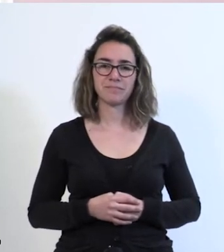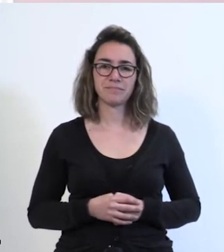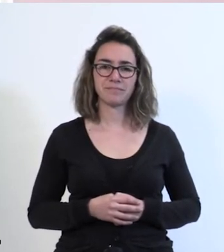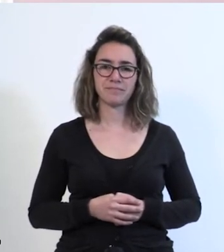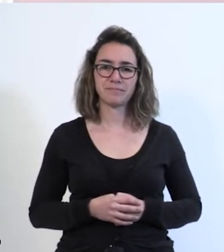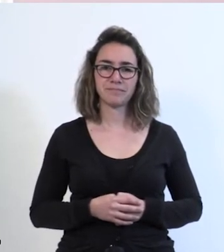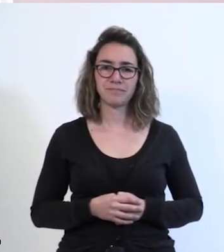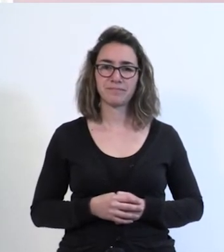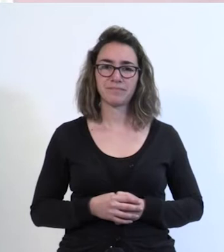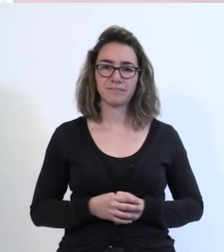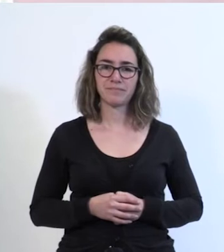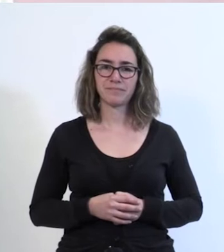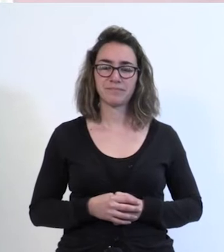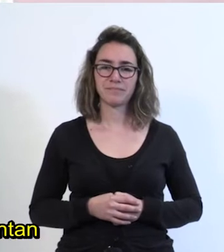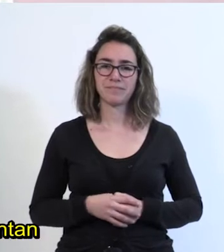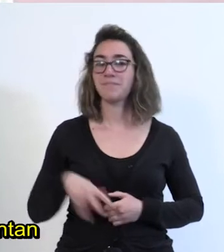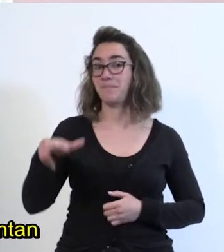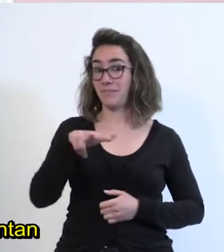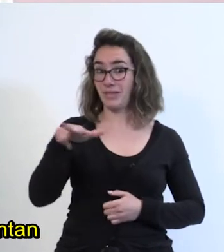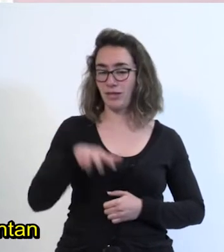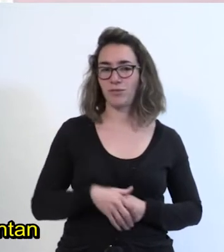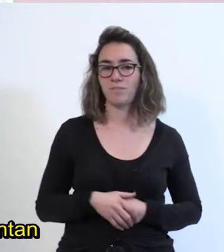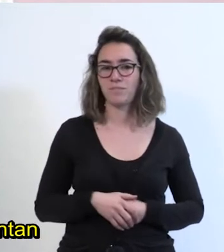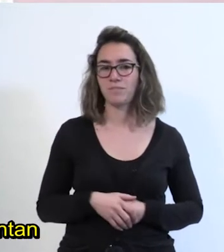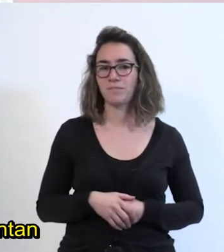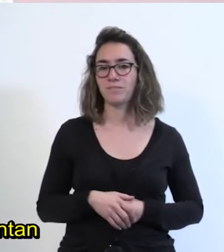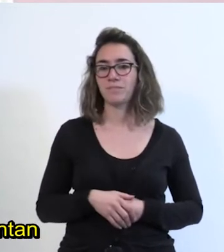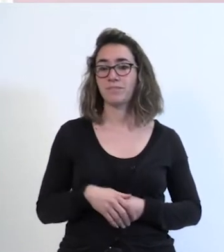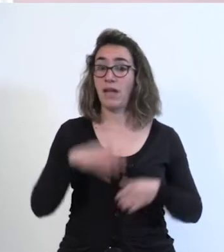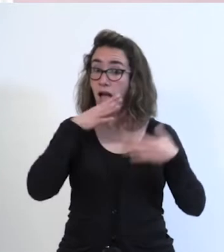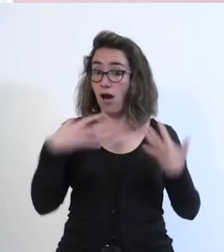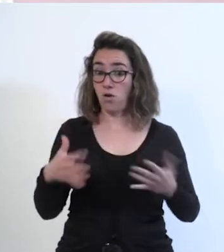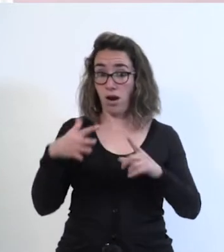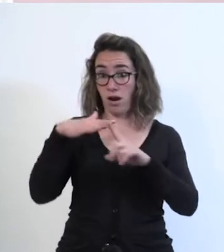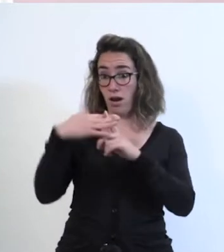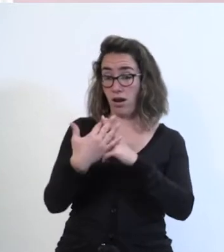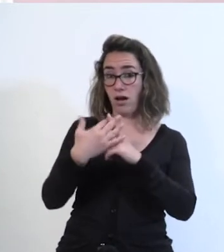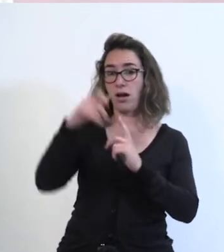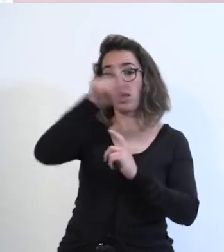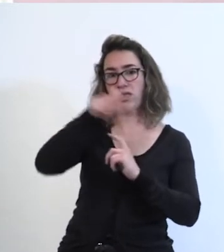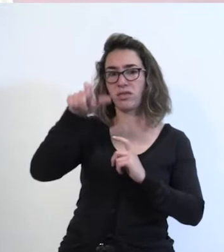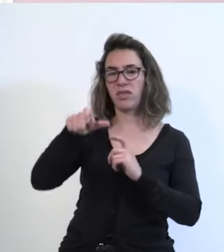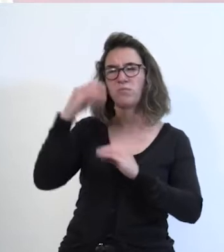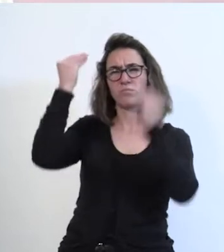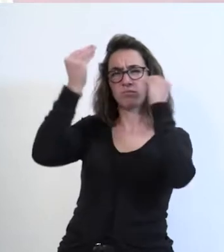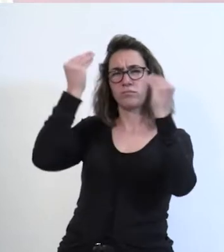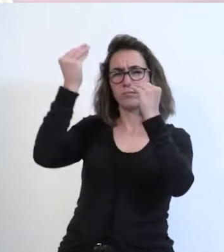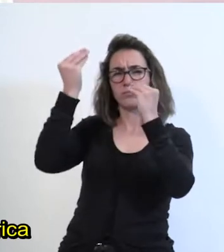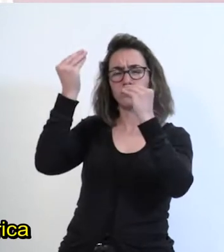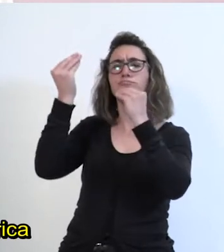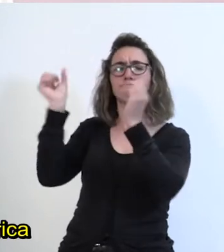jendearekin kontatu gabe. Ahora que muchas gentes se preguntan por los motivos de quienes deciden una